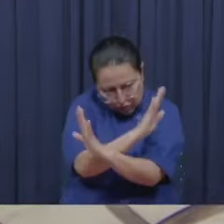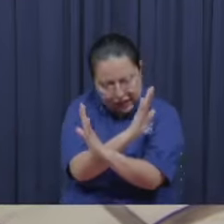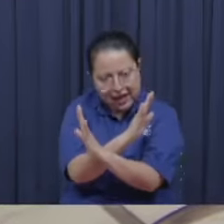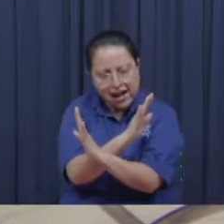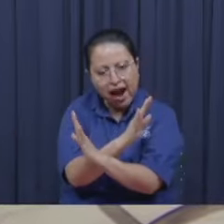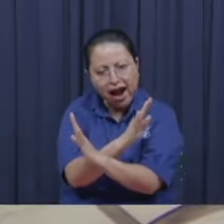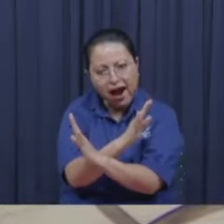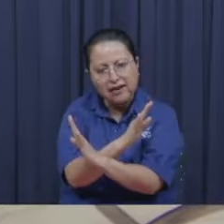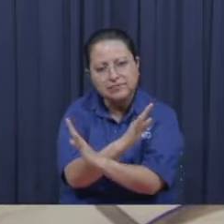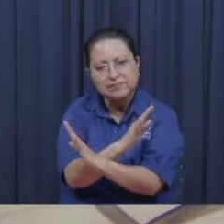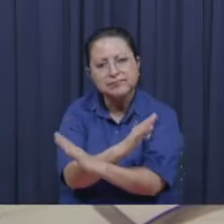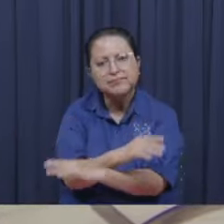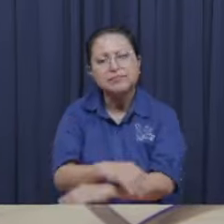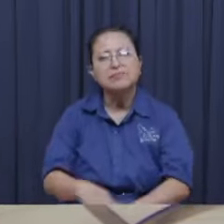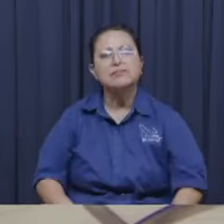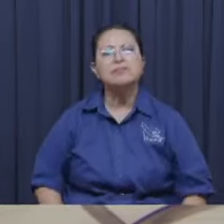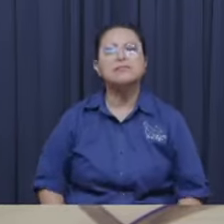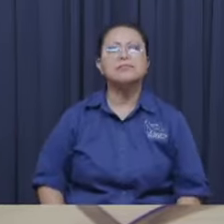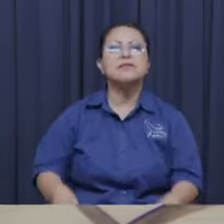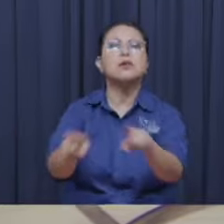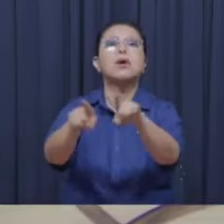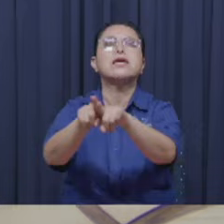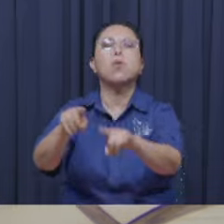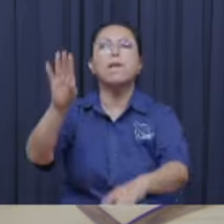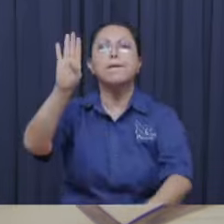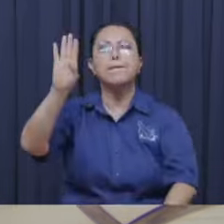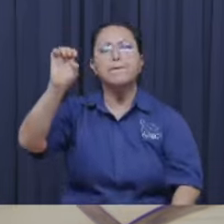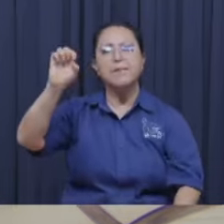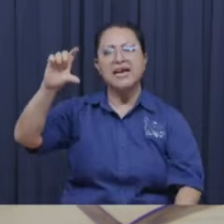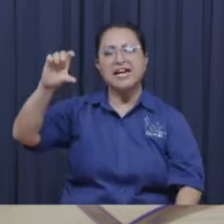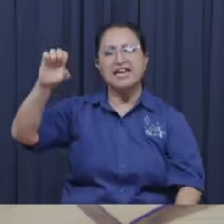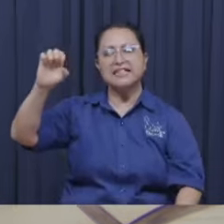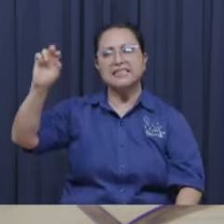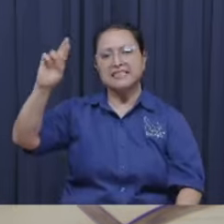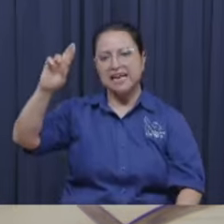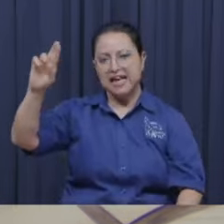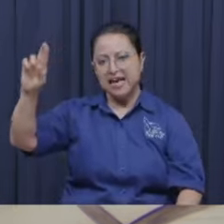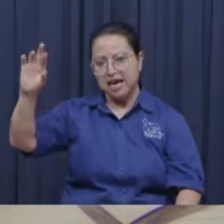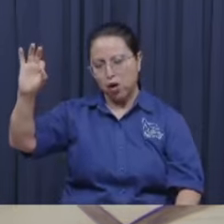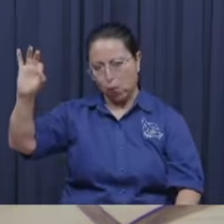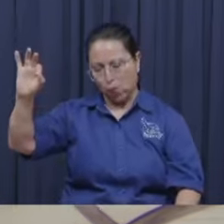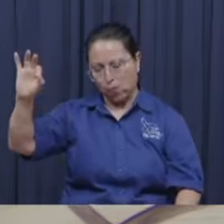que es el como becerro. Y eso es lo que estamos viendo ahorita.